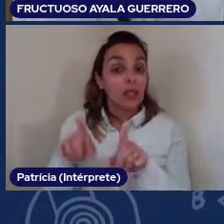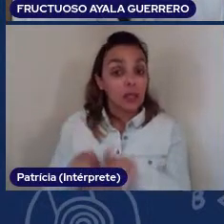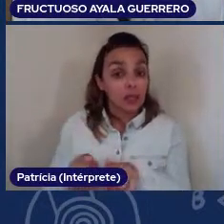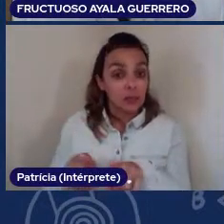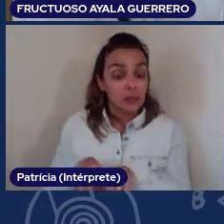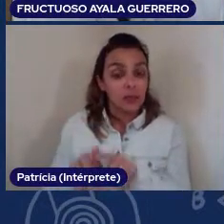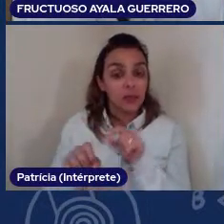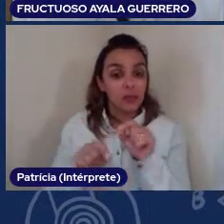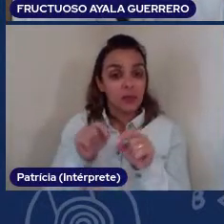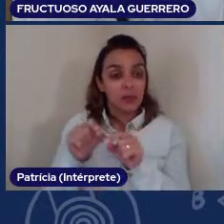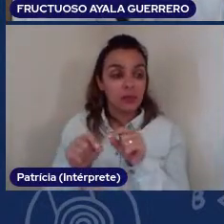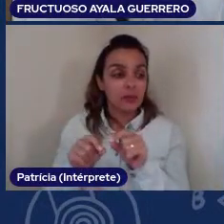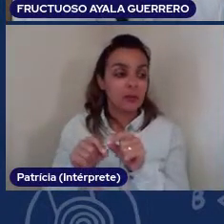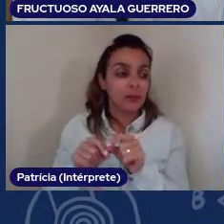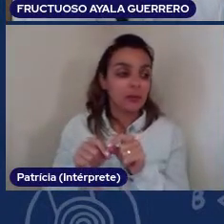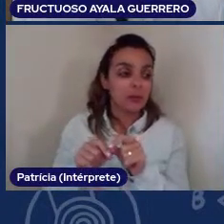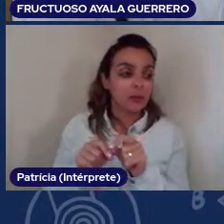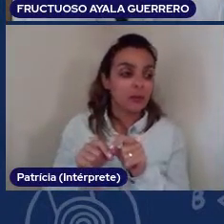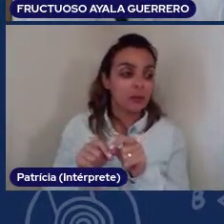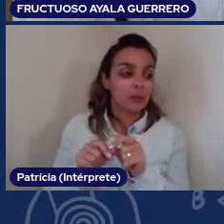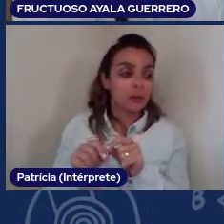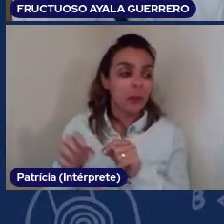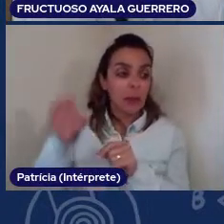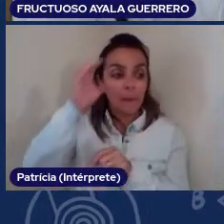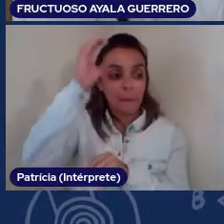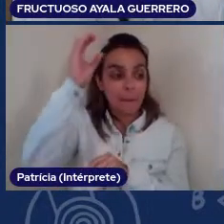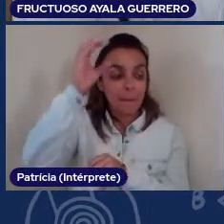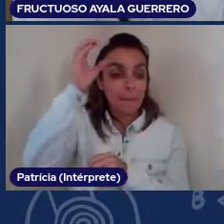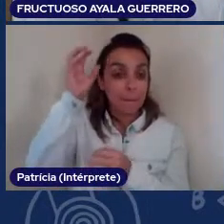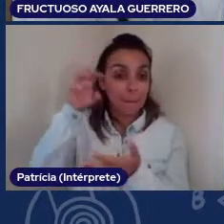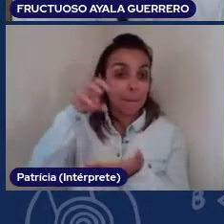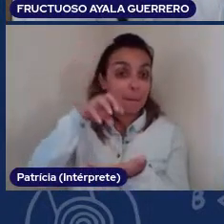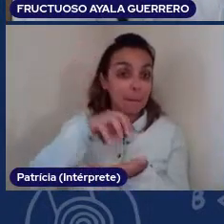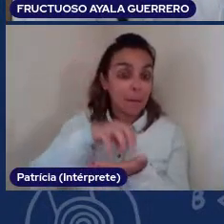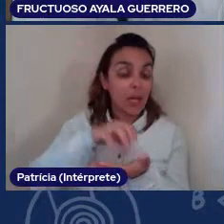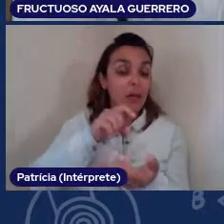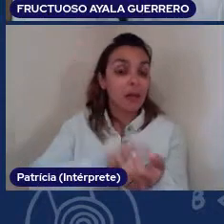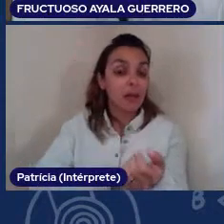actividad del sistema nervioso simpático se modifica.